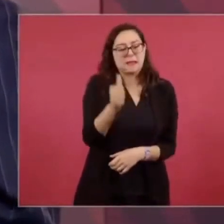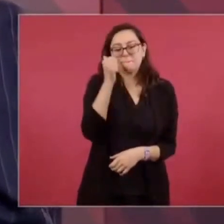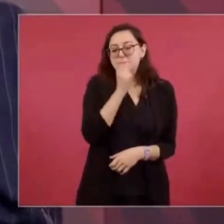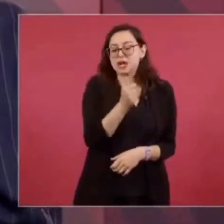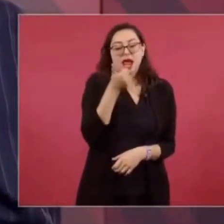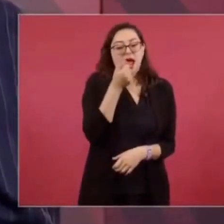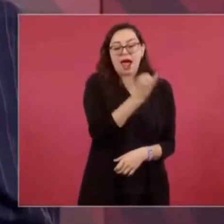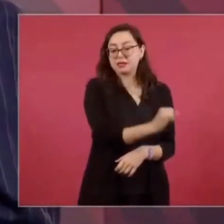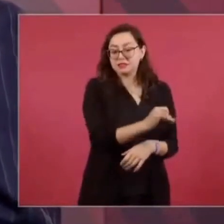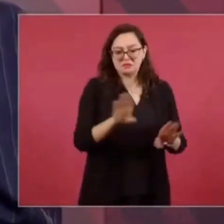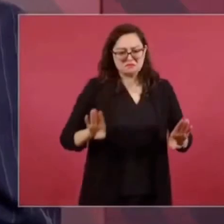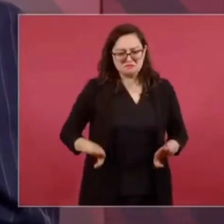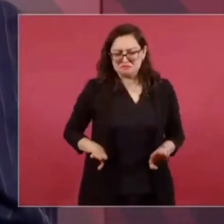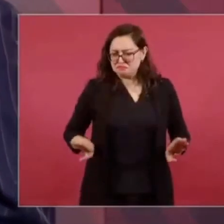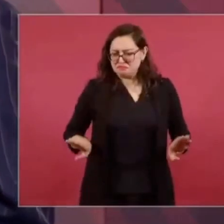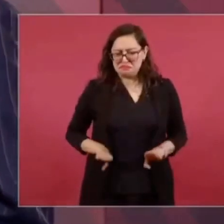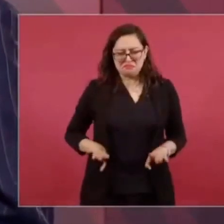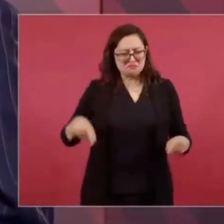siempre hay